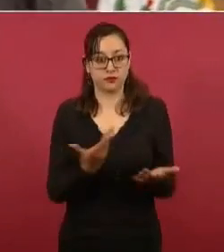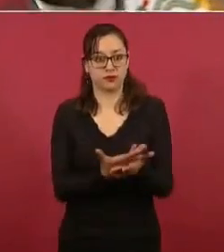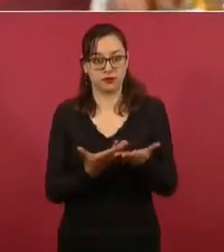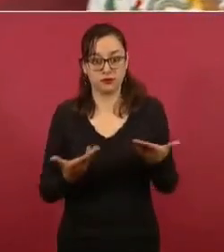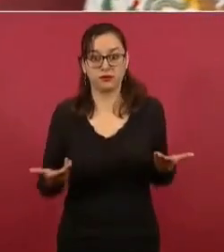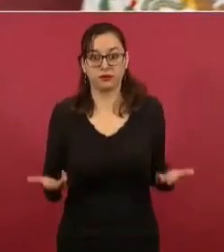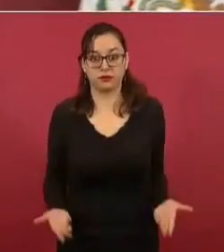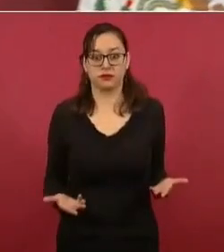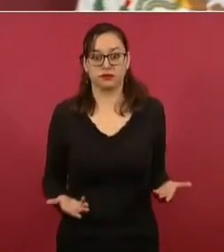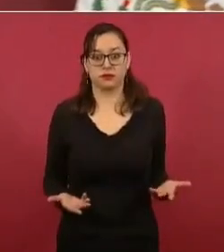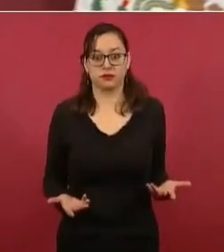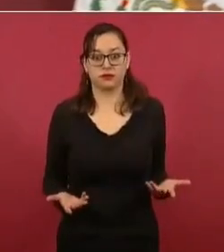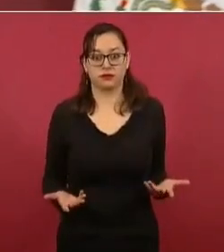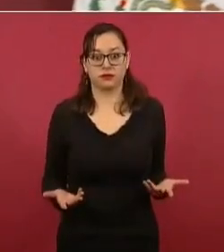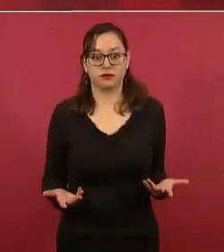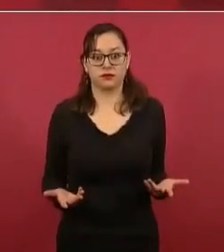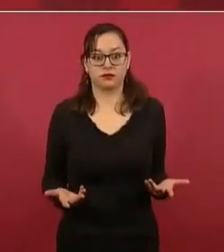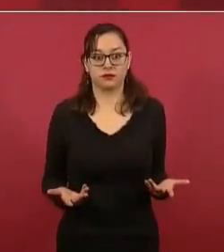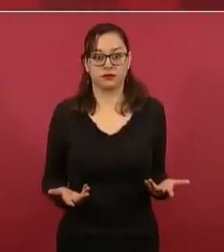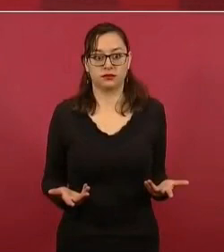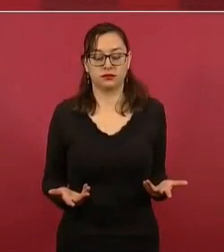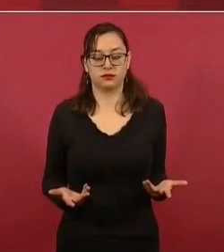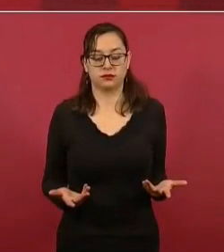desorientados los